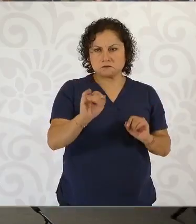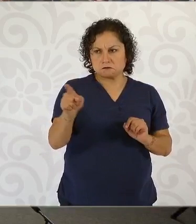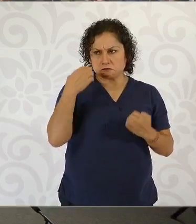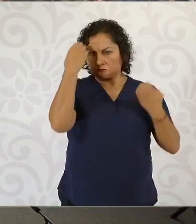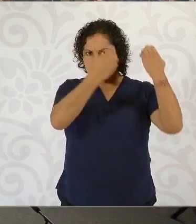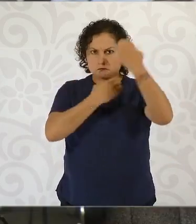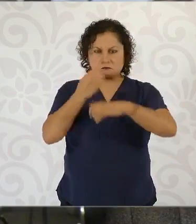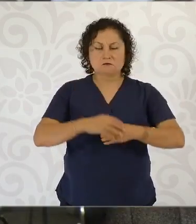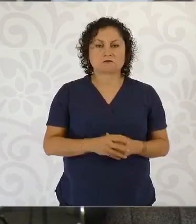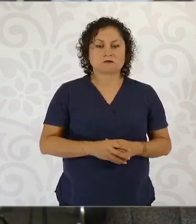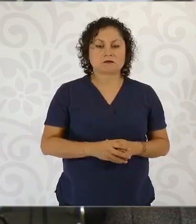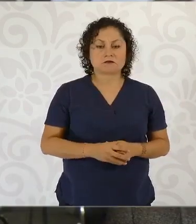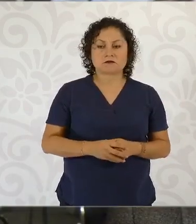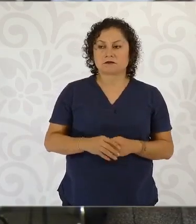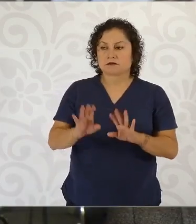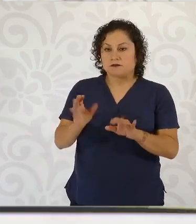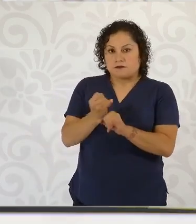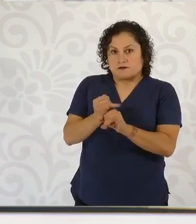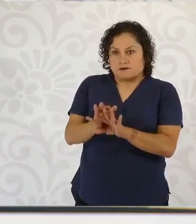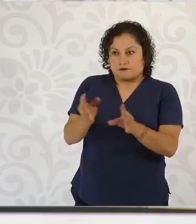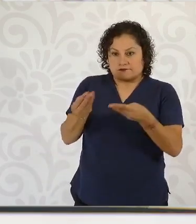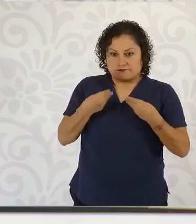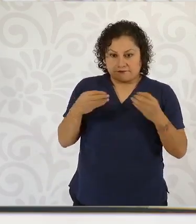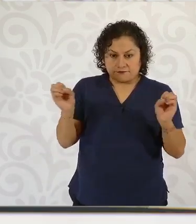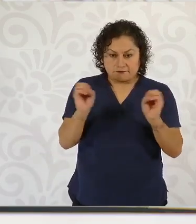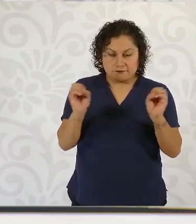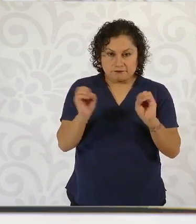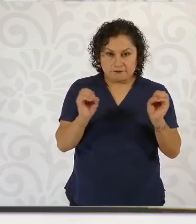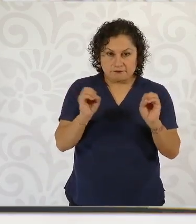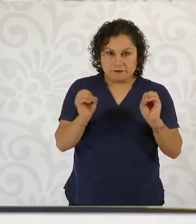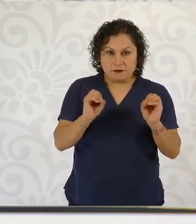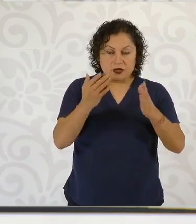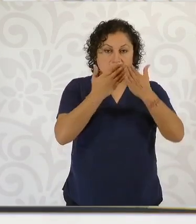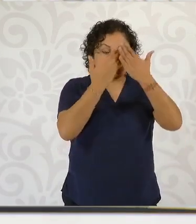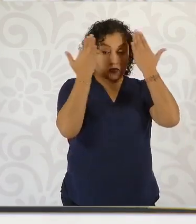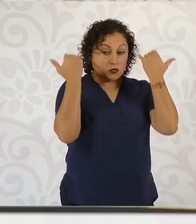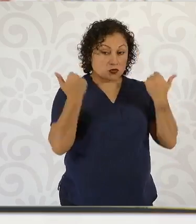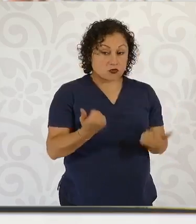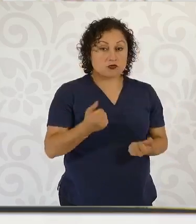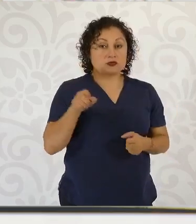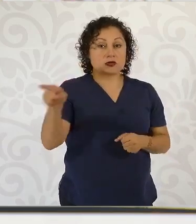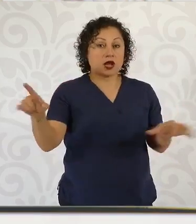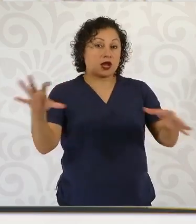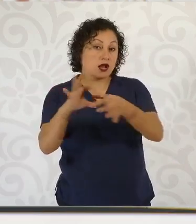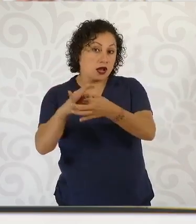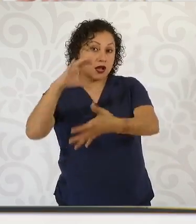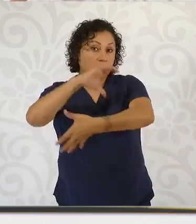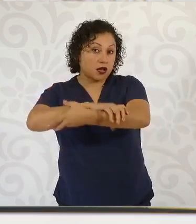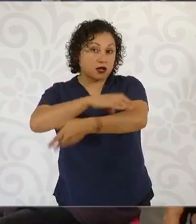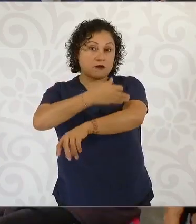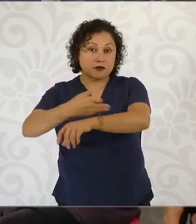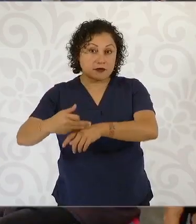le merece que en este Pues caso… no tengo información, o sea, no sé si en efecto es socia esta persona o no. Sí, Entonces,